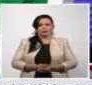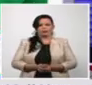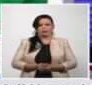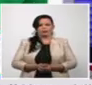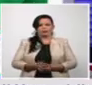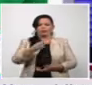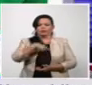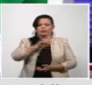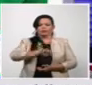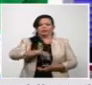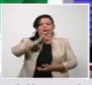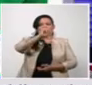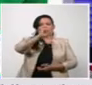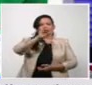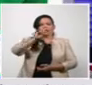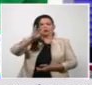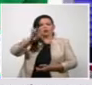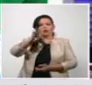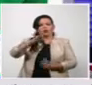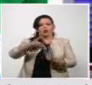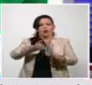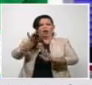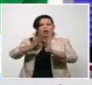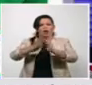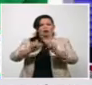ayer, pues ya se acumulan